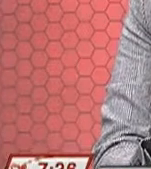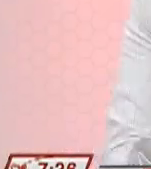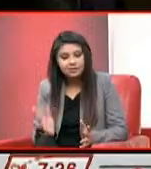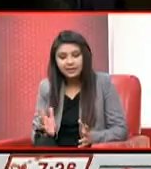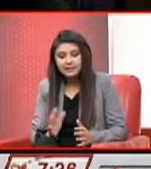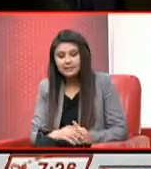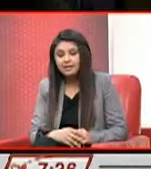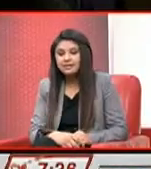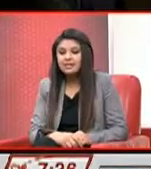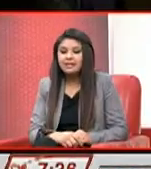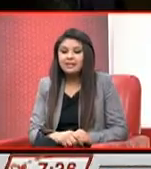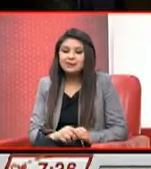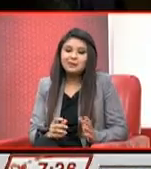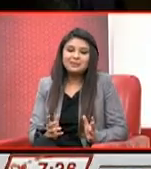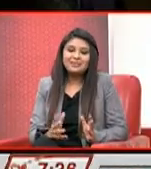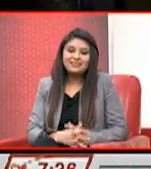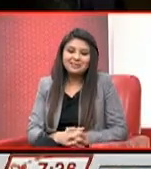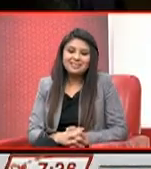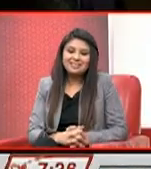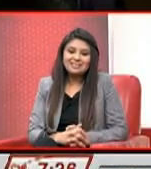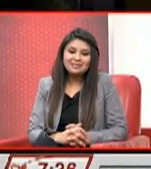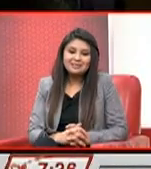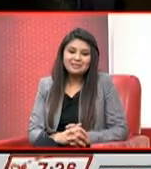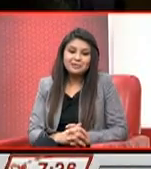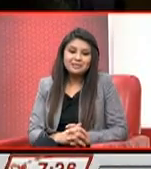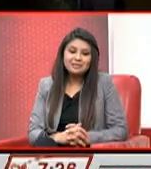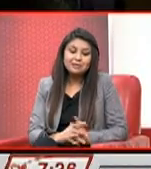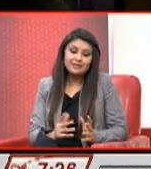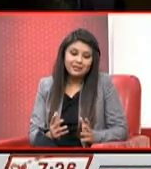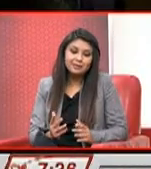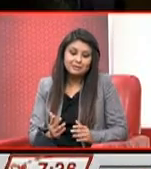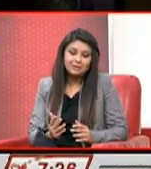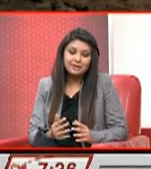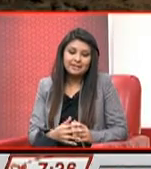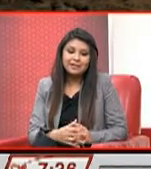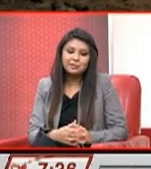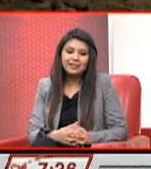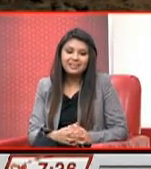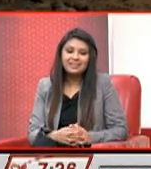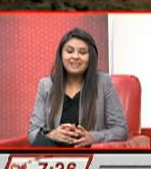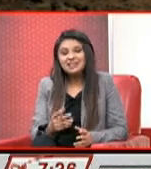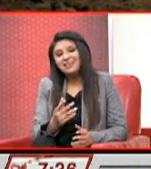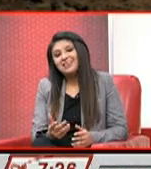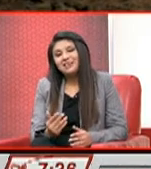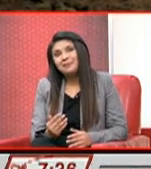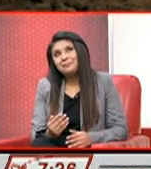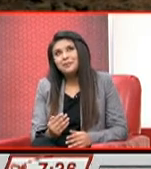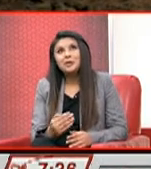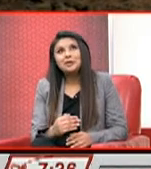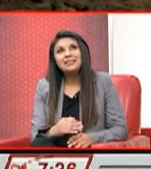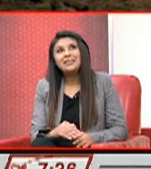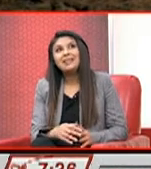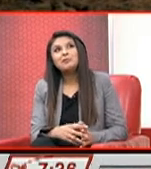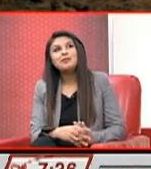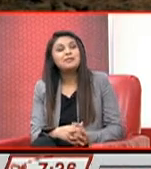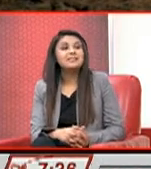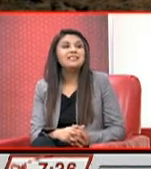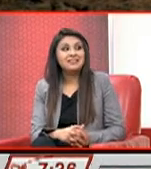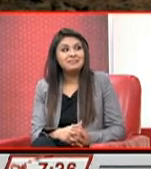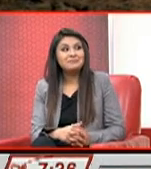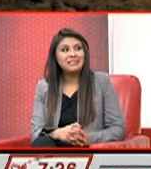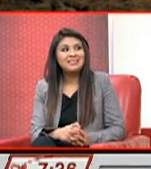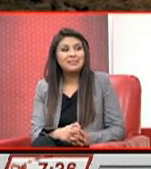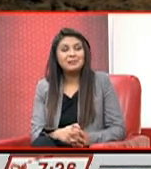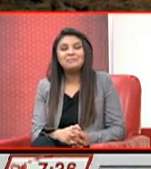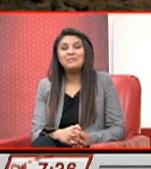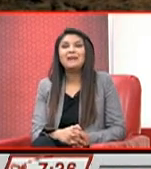bastantes cosas en todas las áreas. Y bueno, lo que dices, yo te digo, estudio ingeniería mecánica. Cuando entré éramos 2